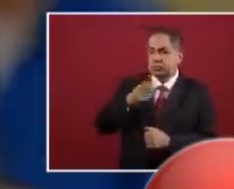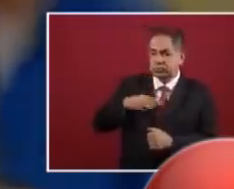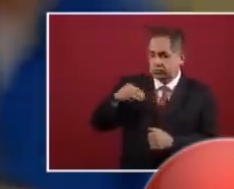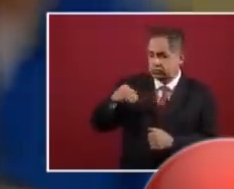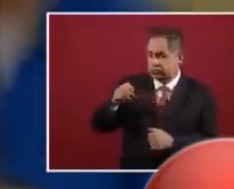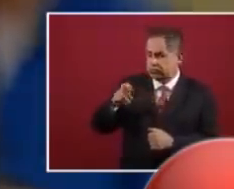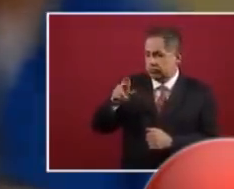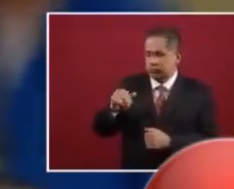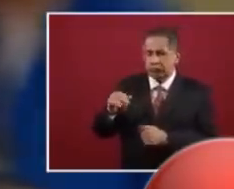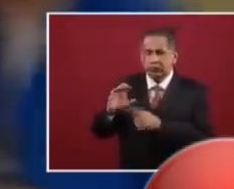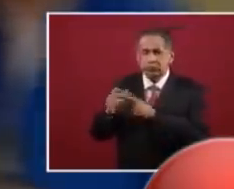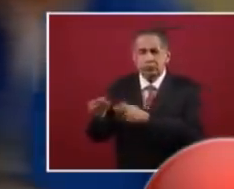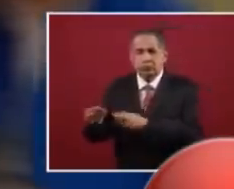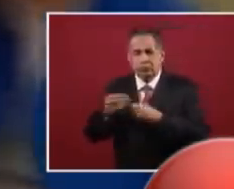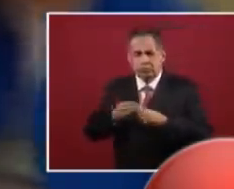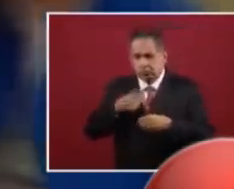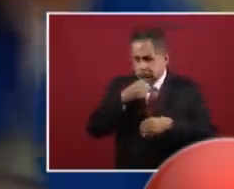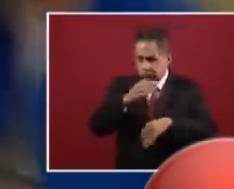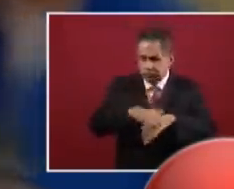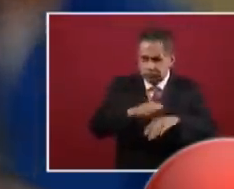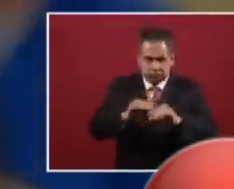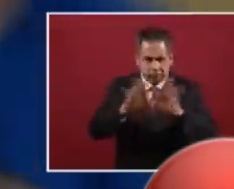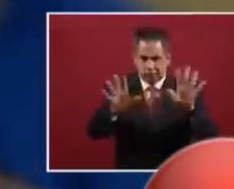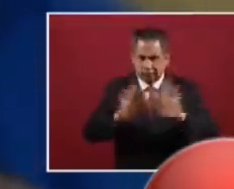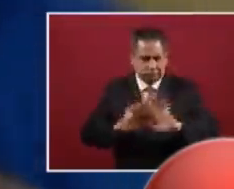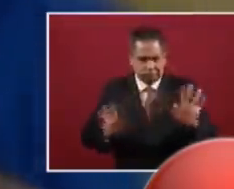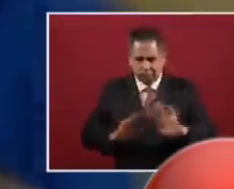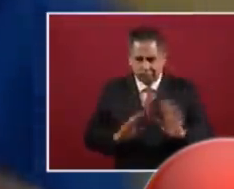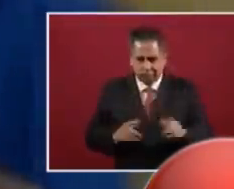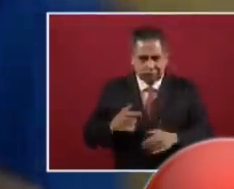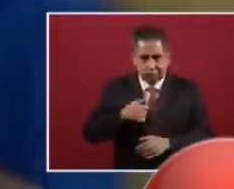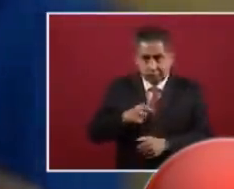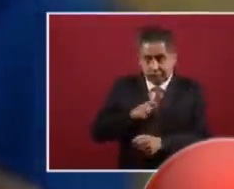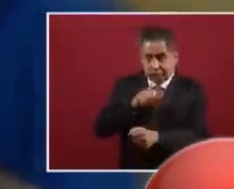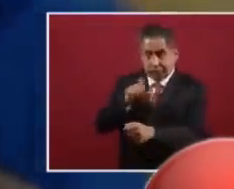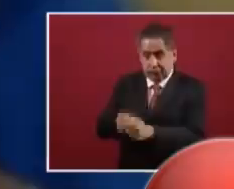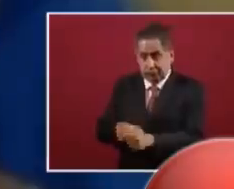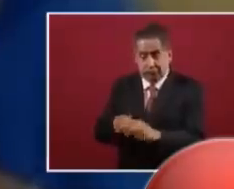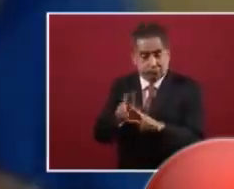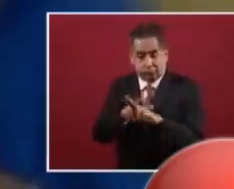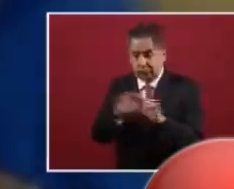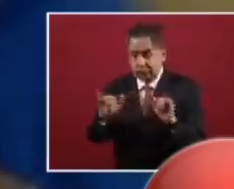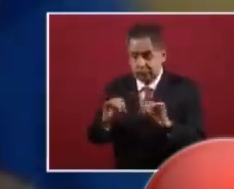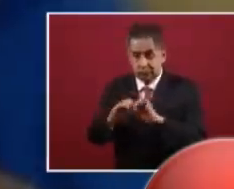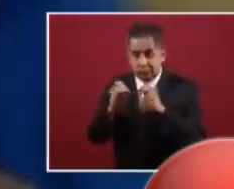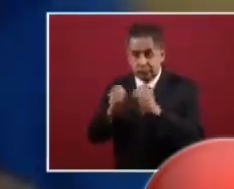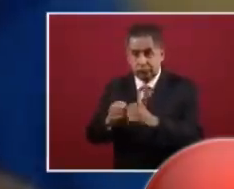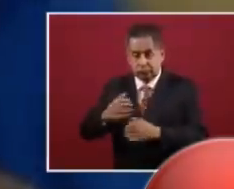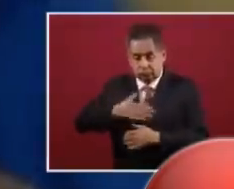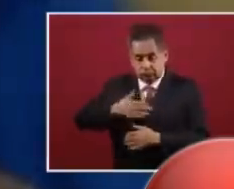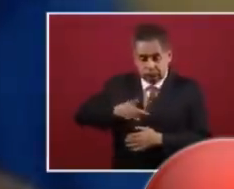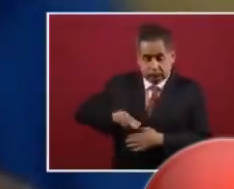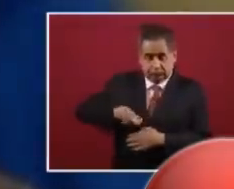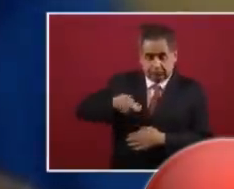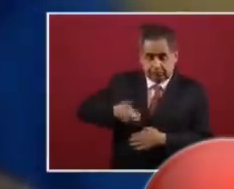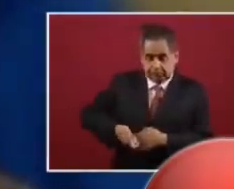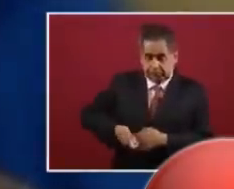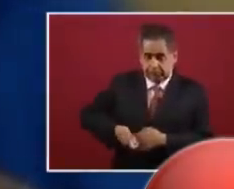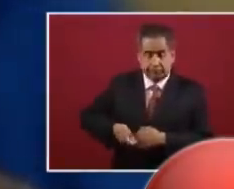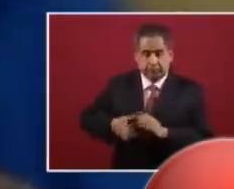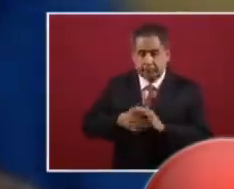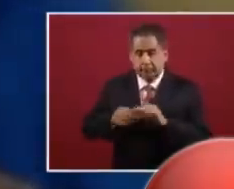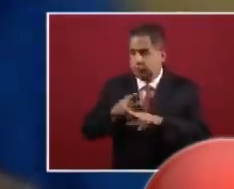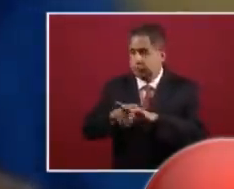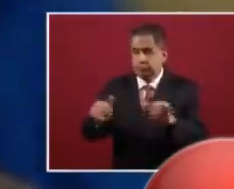mandan los comités estatales. Yo solamente quiero aclarar por mi parte que no pertenezco a ninguna organización, que vengo con mis gastos propios, que no